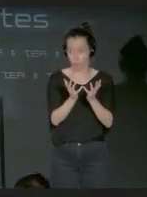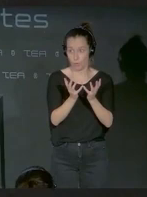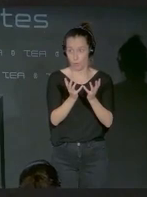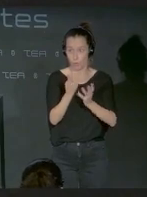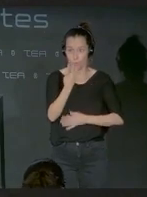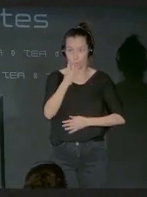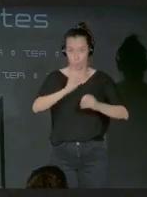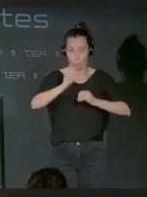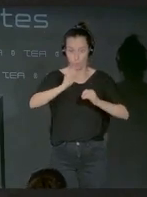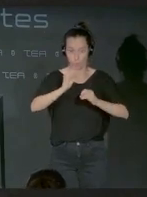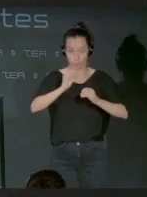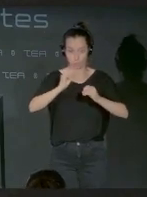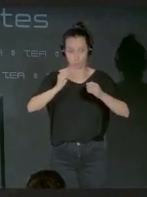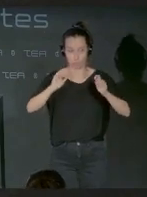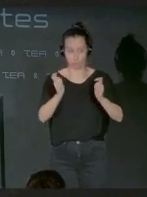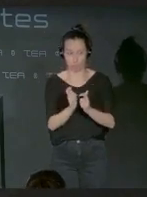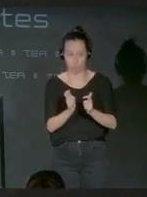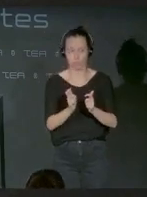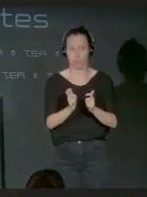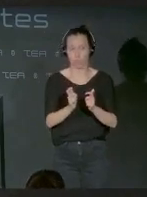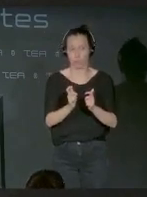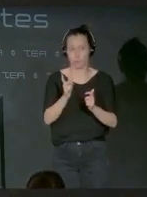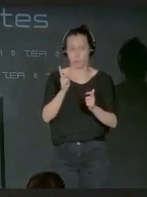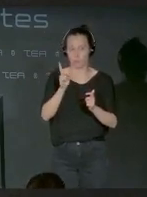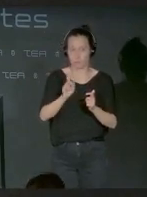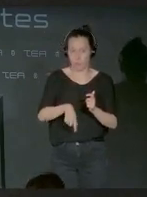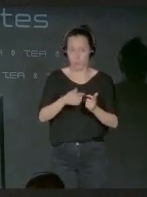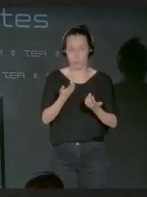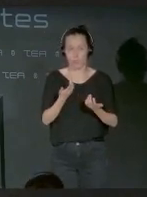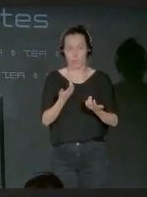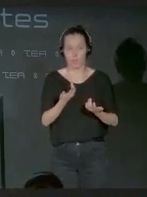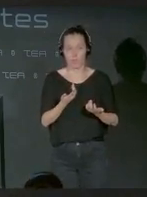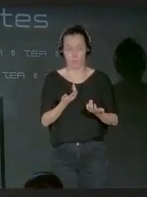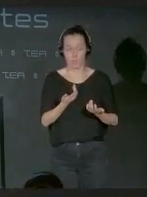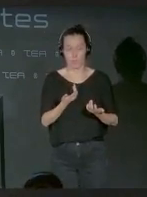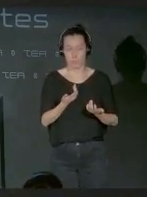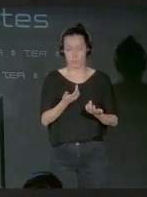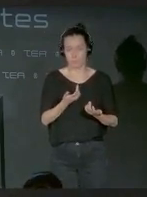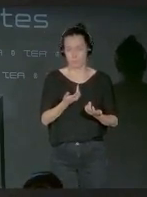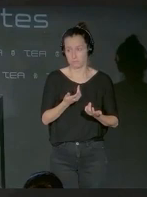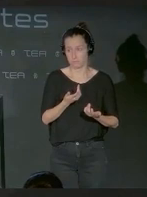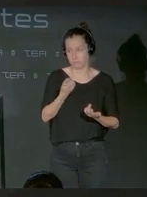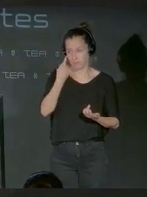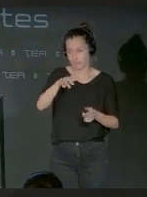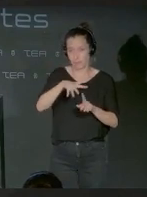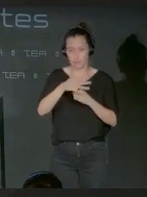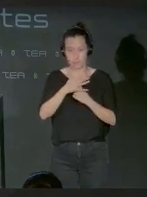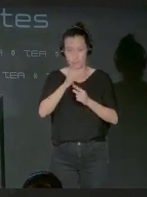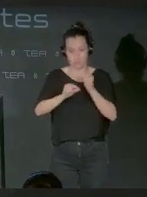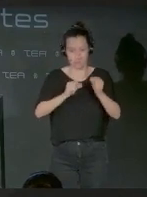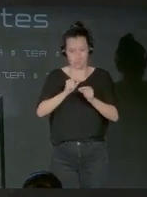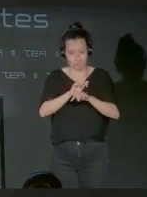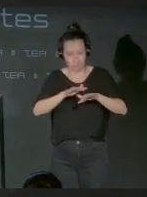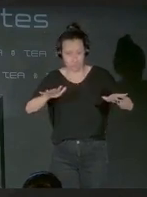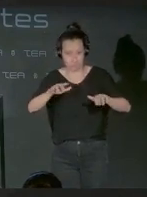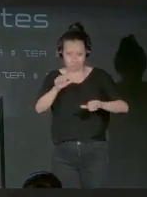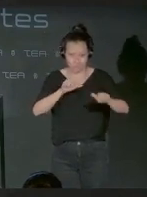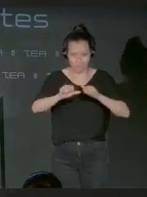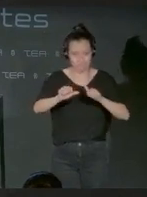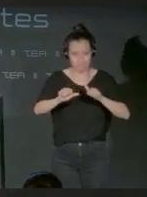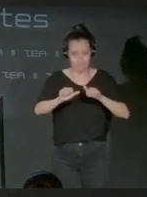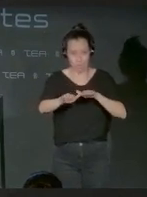4% los retrasos y he provocado por la pandemia el